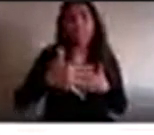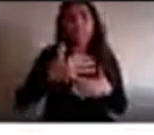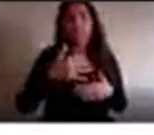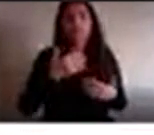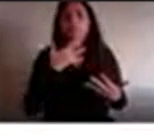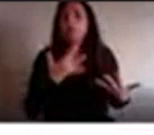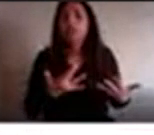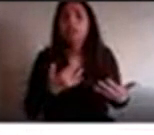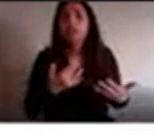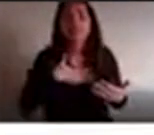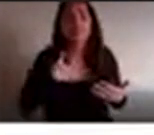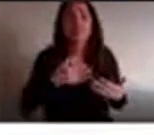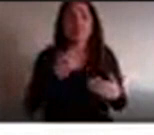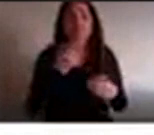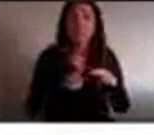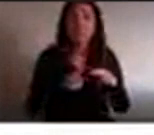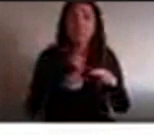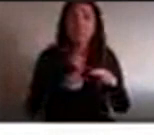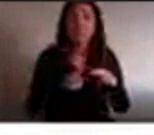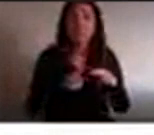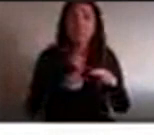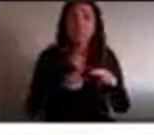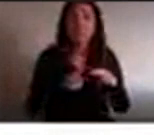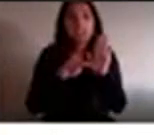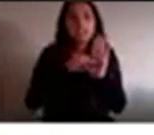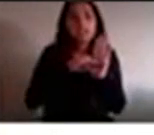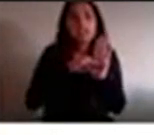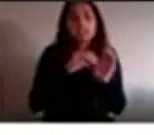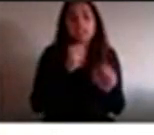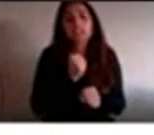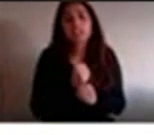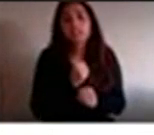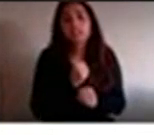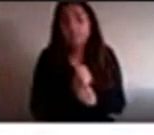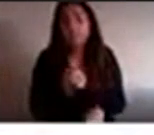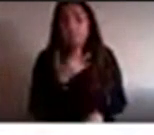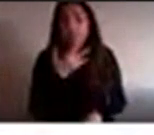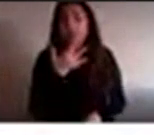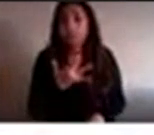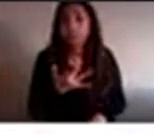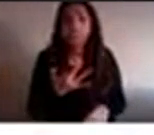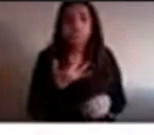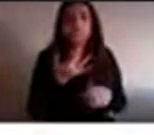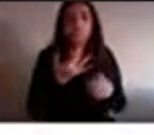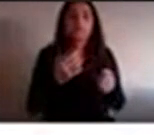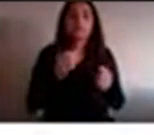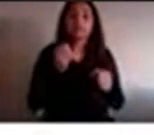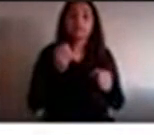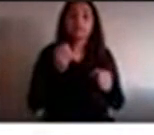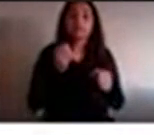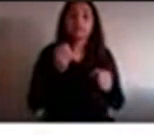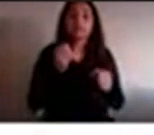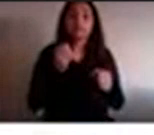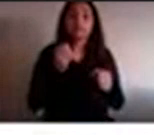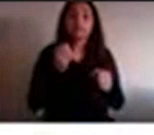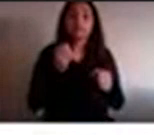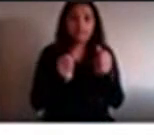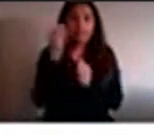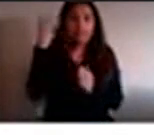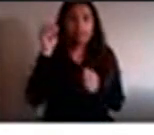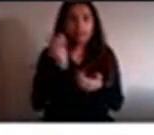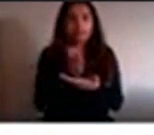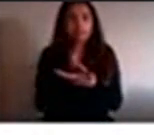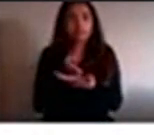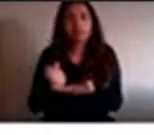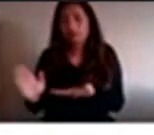de empleabilidad en sectores que han sido tradicionalmente relegados del mercado laboral, como lo son los trabajadores con discapacidad, porque les